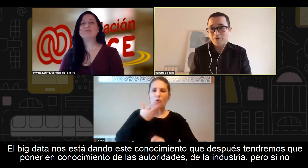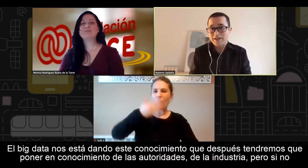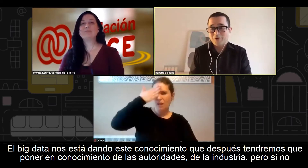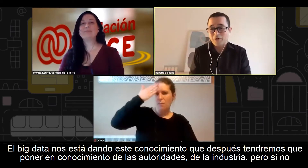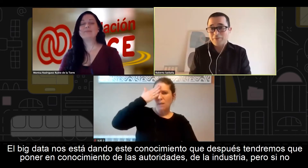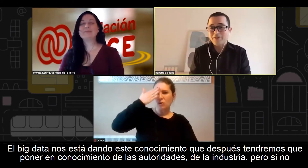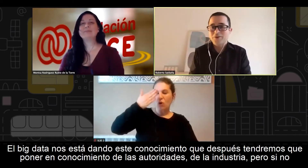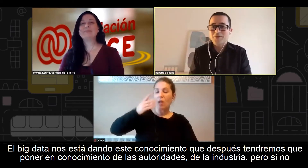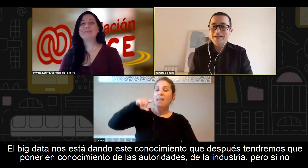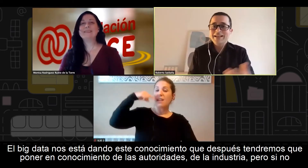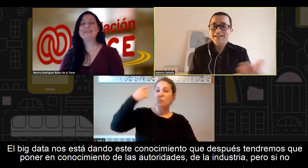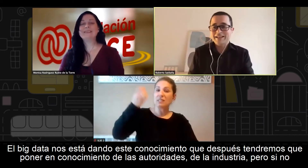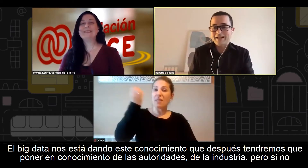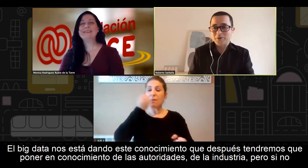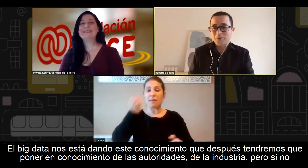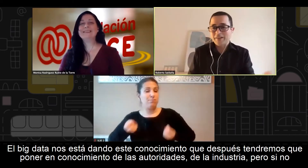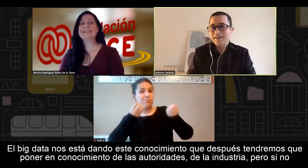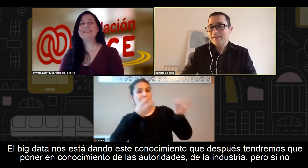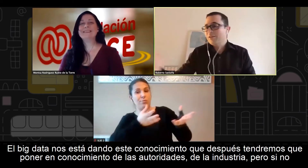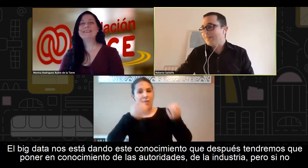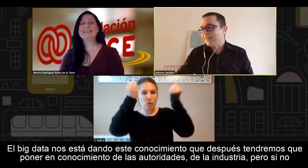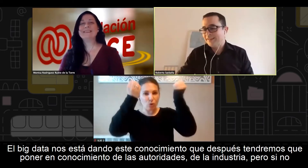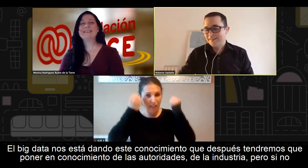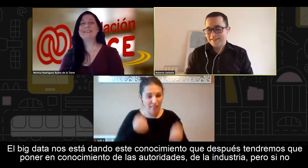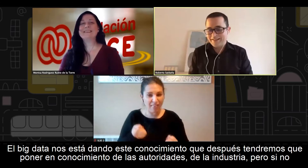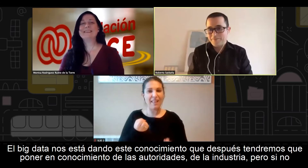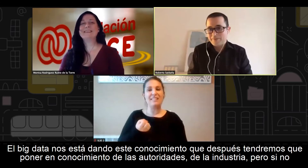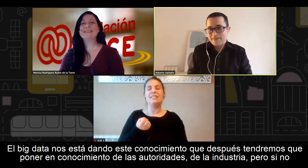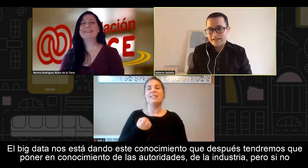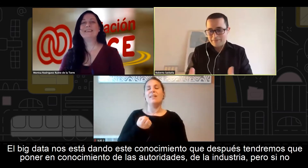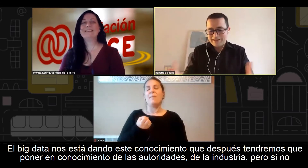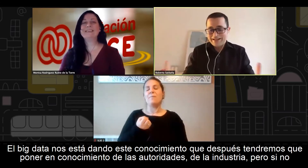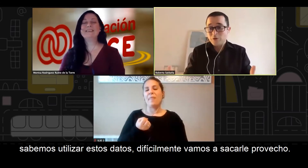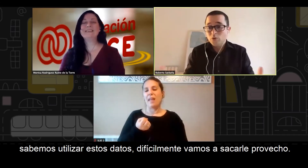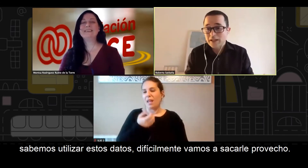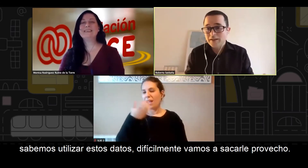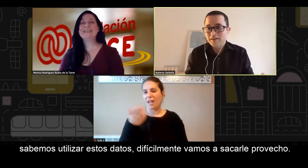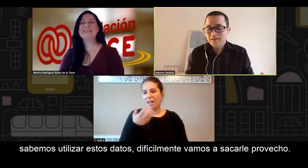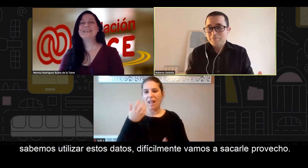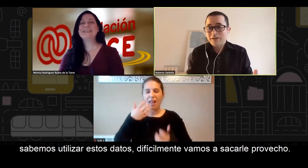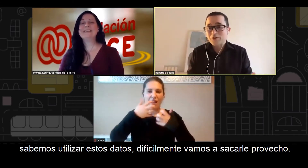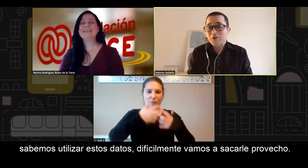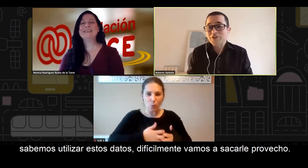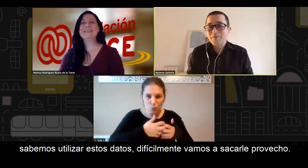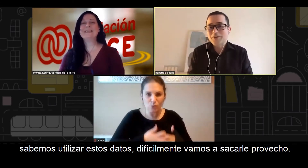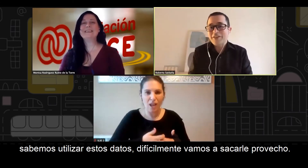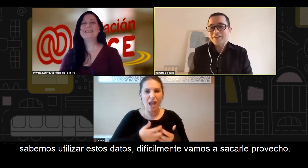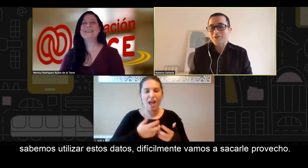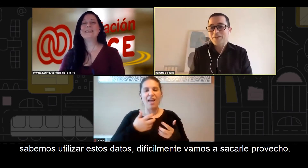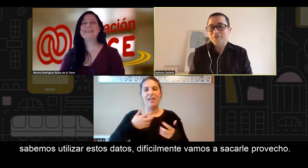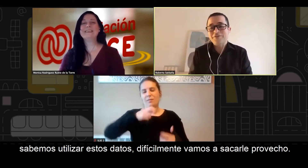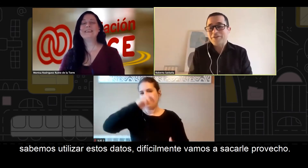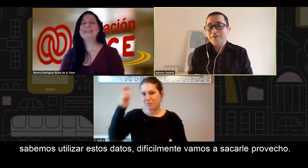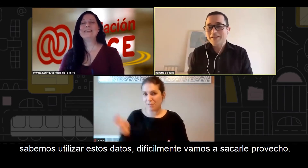poner en conocimiento de las autoridades, de la industria, pero si no sabemos utilizar estos